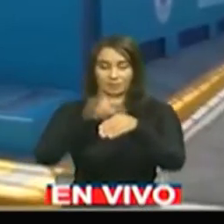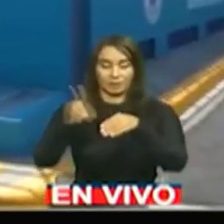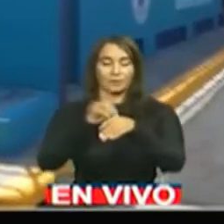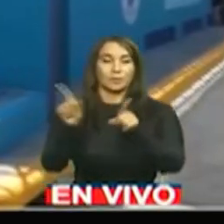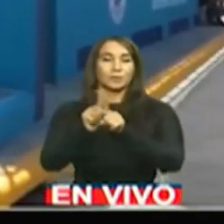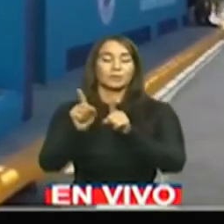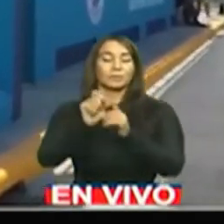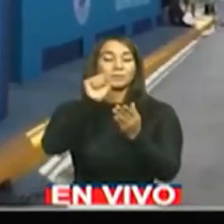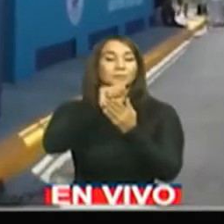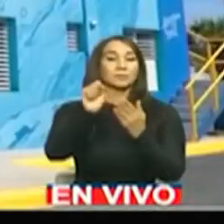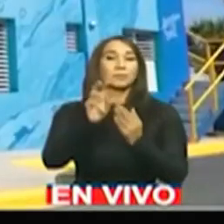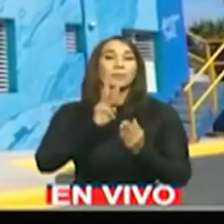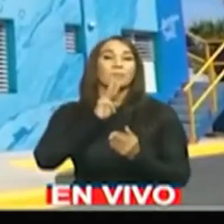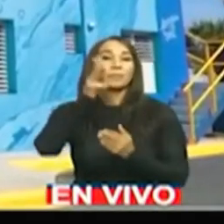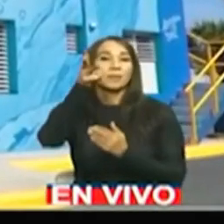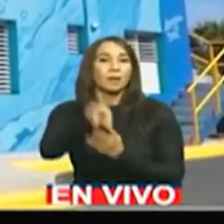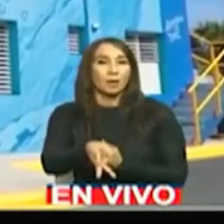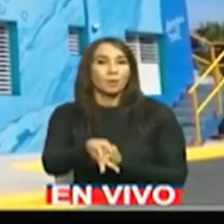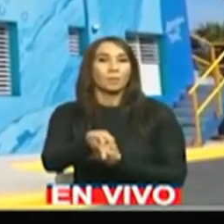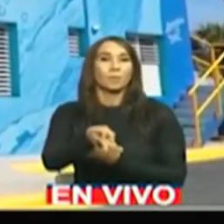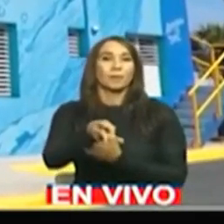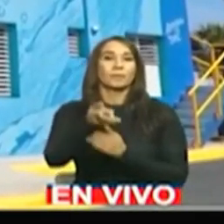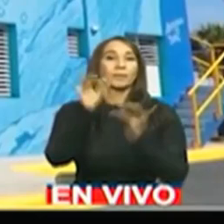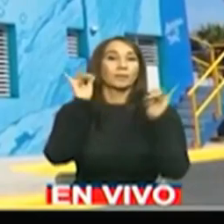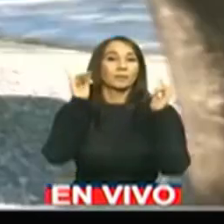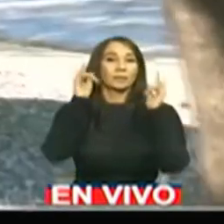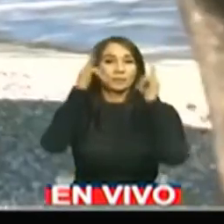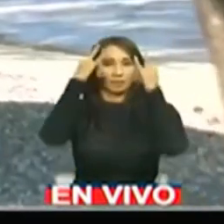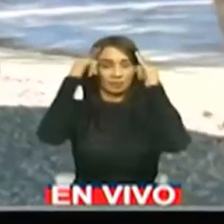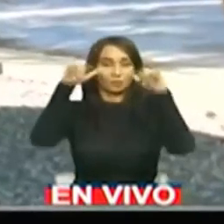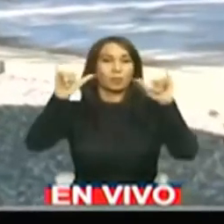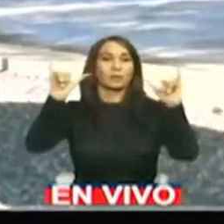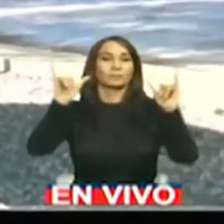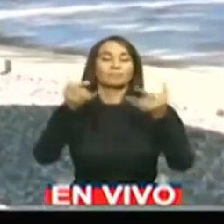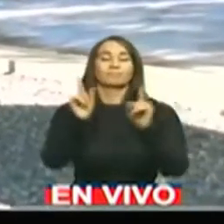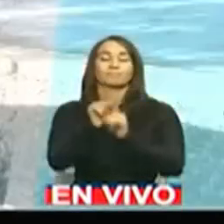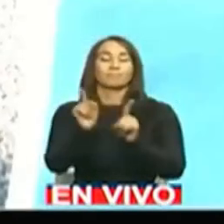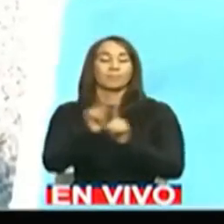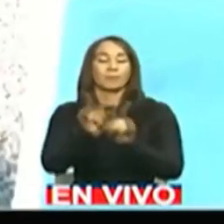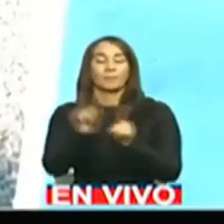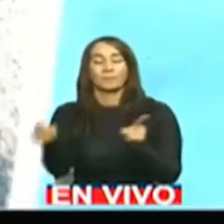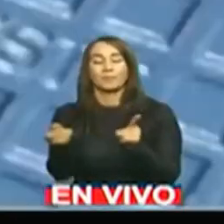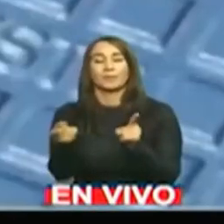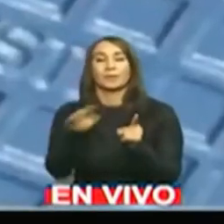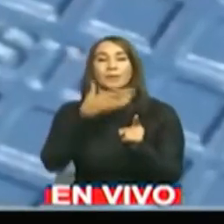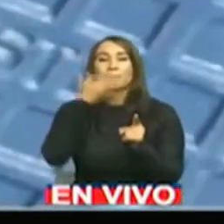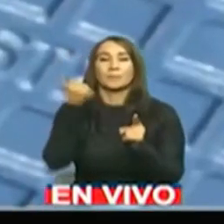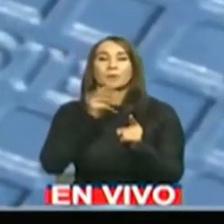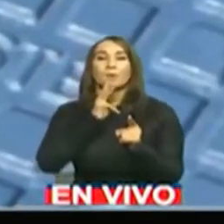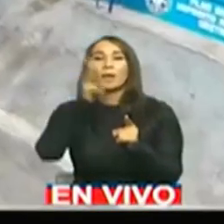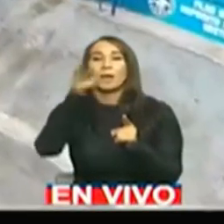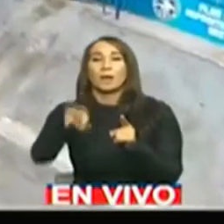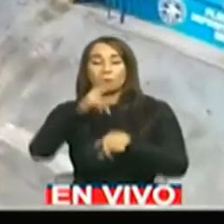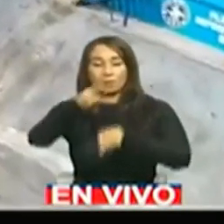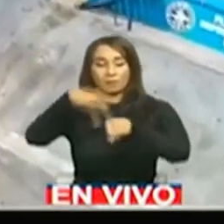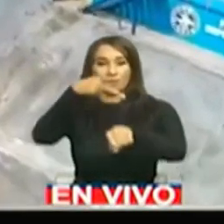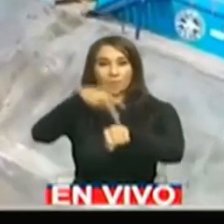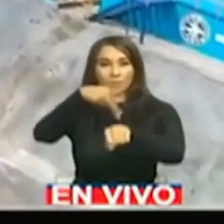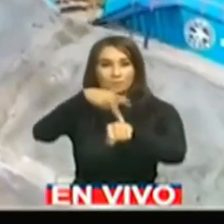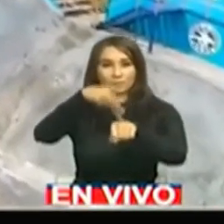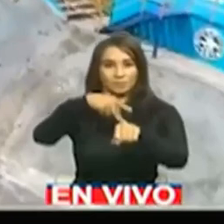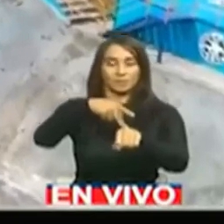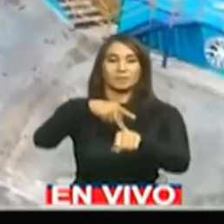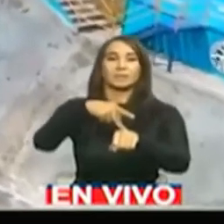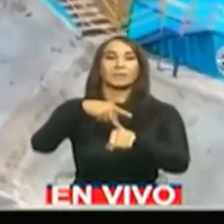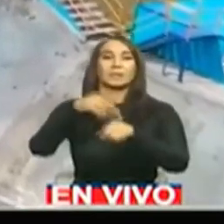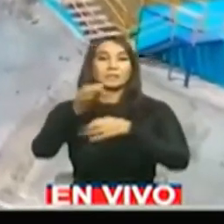sistema de agua potable de la provincia de Atomayor, mejoramiento de los sistemas de agua potable en las provincias de La Altagracia, Barahona,